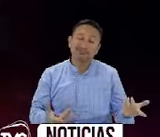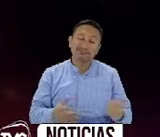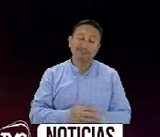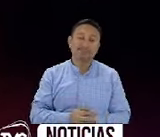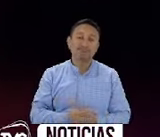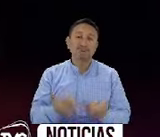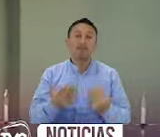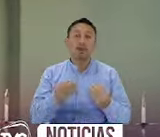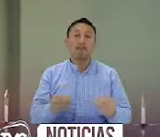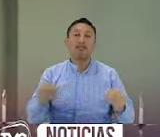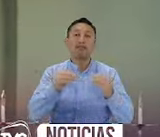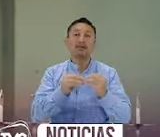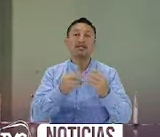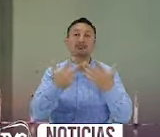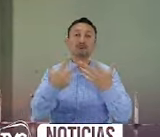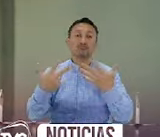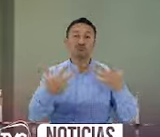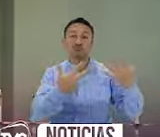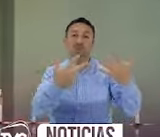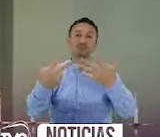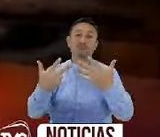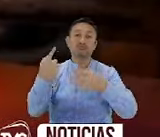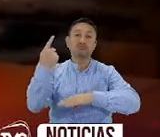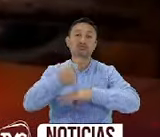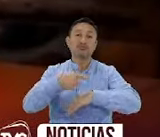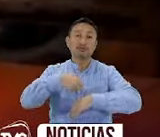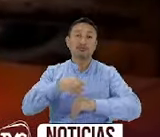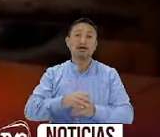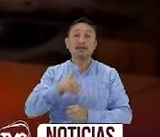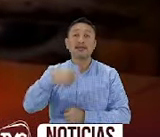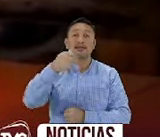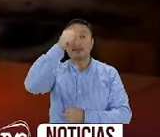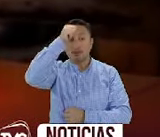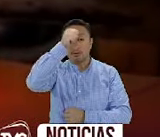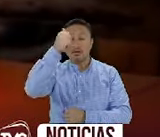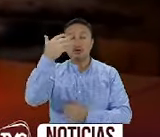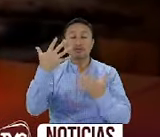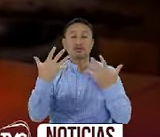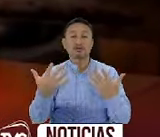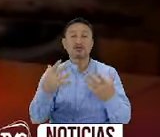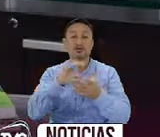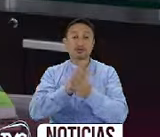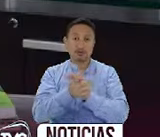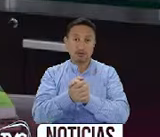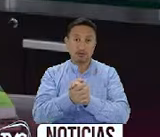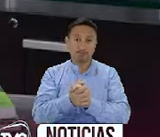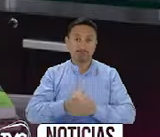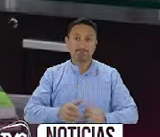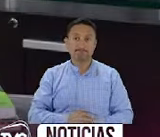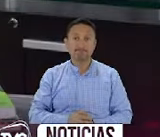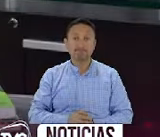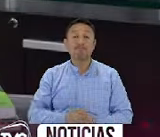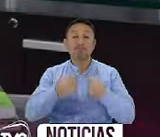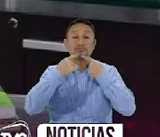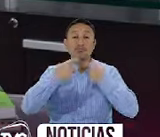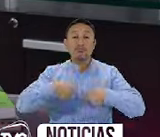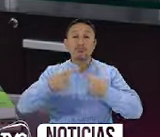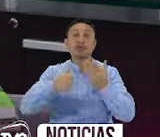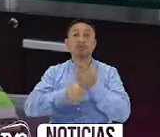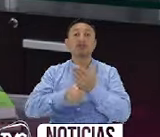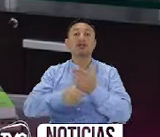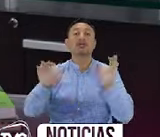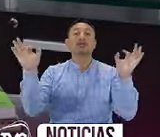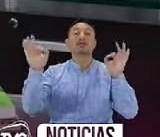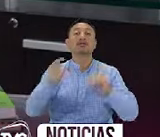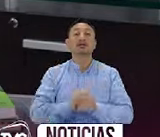los cortes a 8 horas diarias a partir del próximo domingo 10 de noviembre. Ese fue el anuncio de la ministra de Energía encargada, Inés